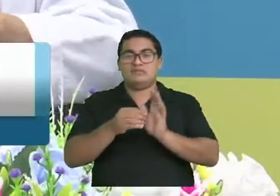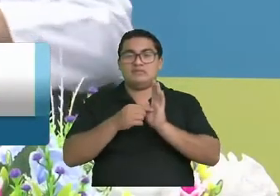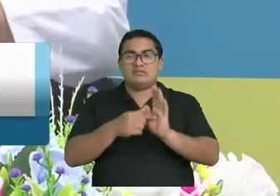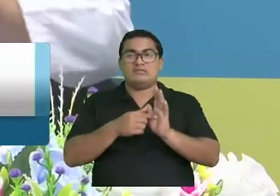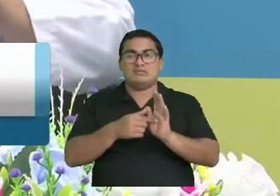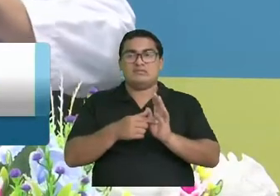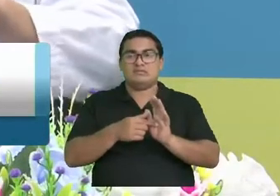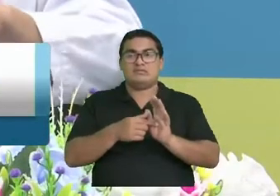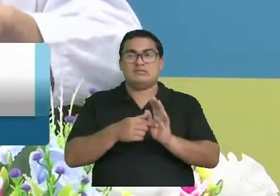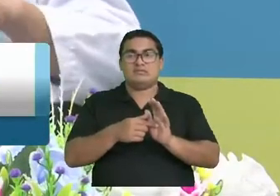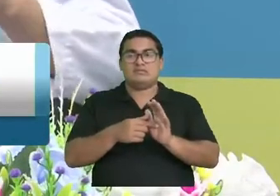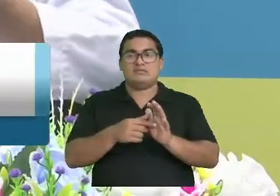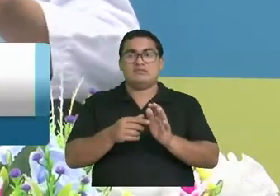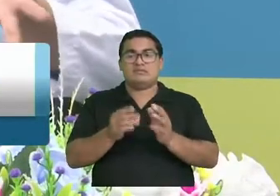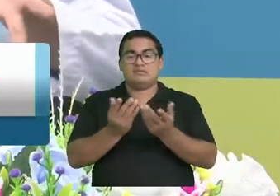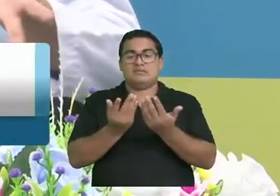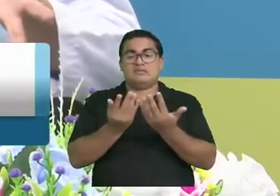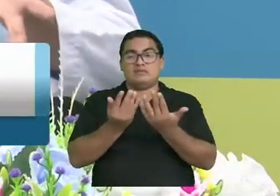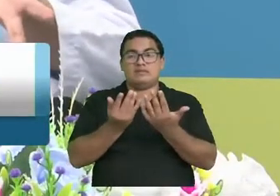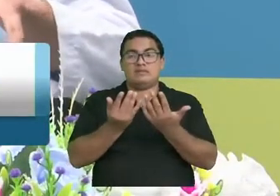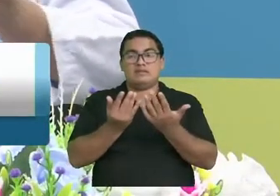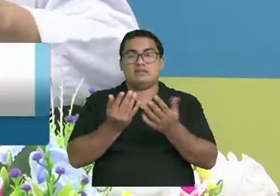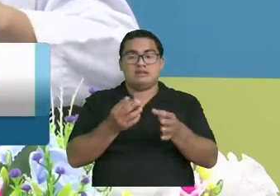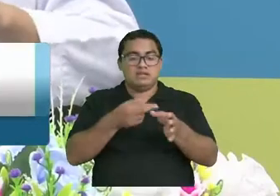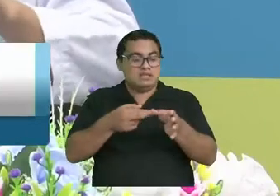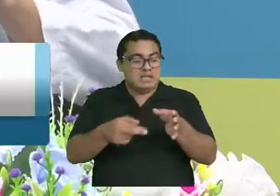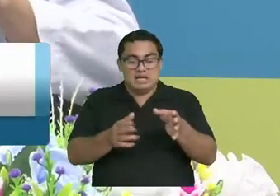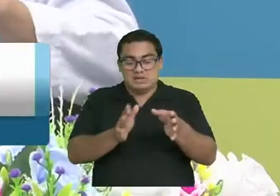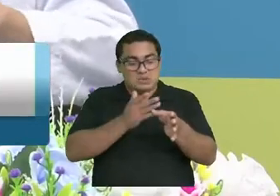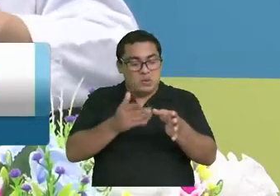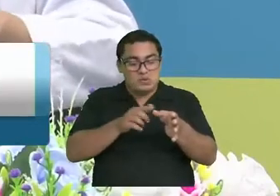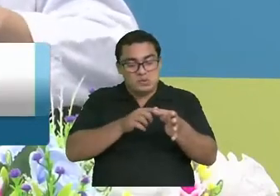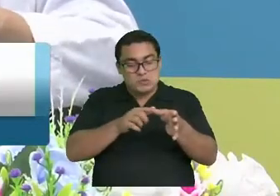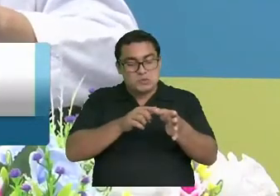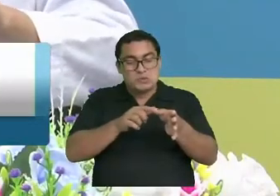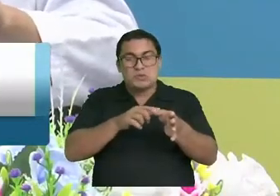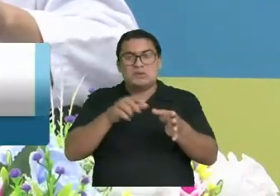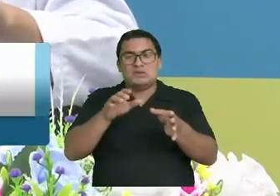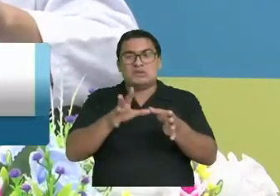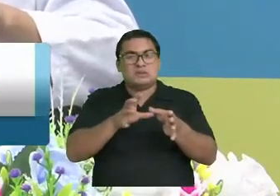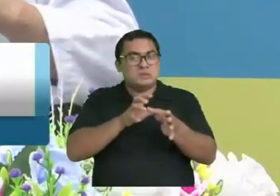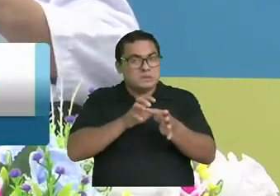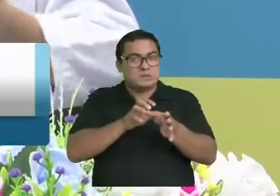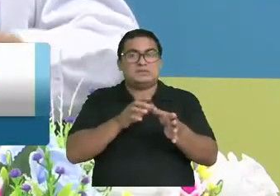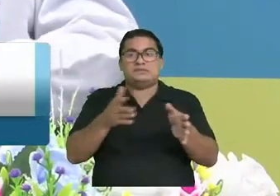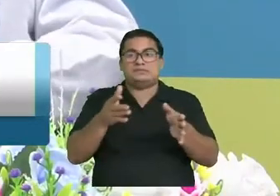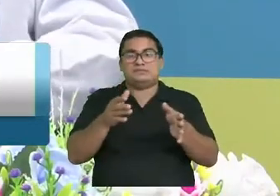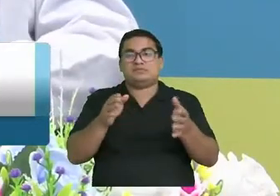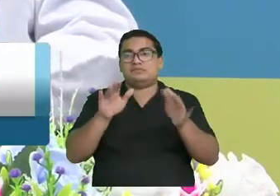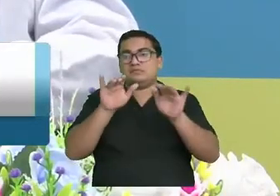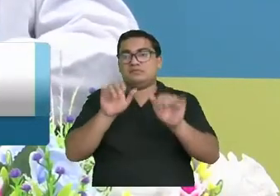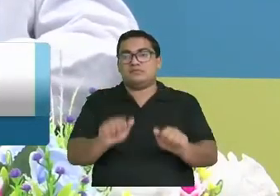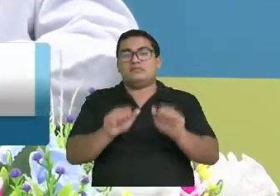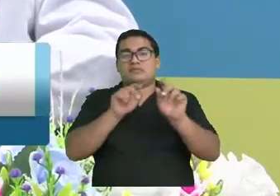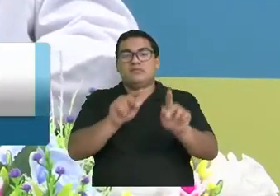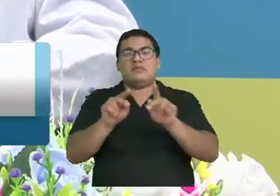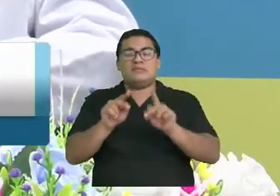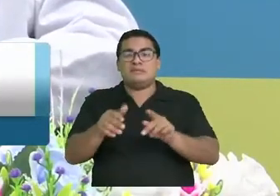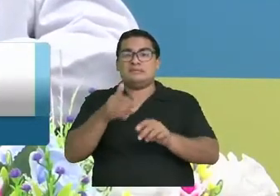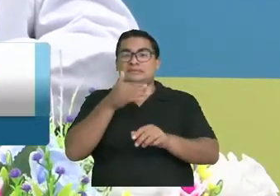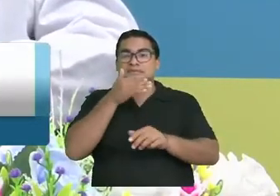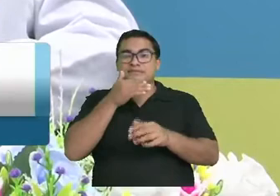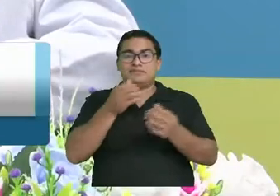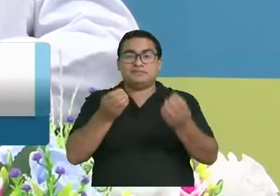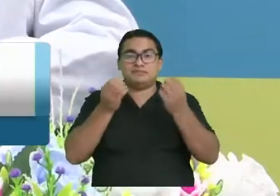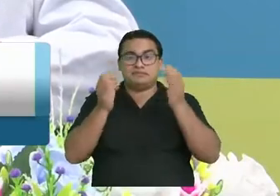persistente, los deditos quedan sin circulación y se provocan necrosis y ulceraciones, que son ya en los casos más